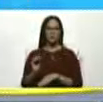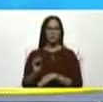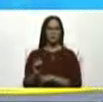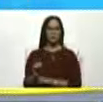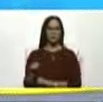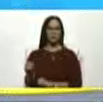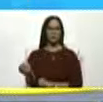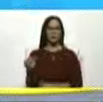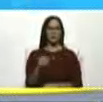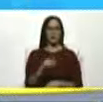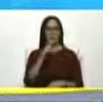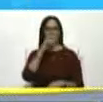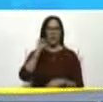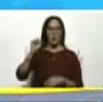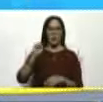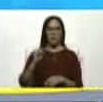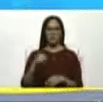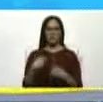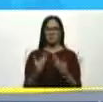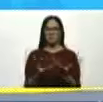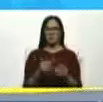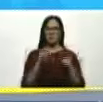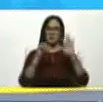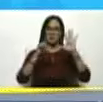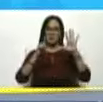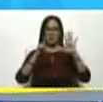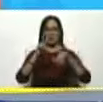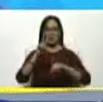Maduro, te damos 72 horas.